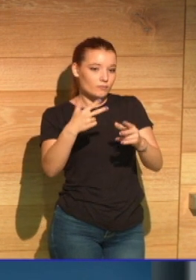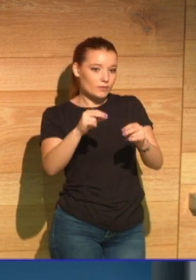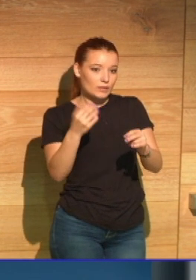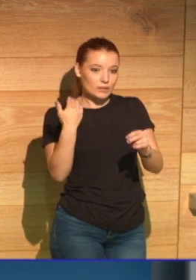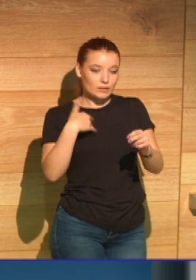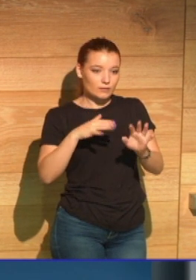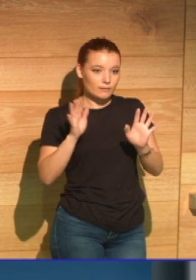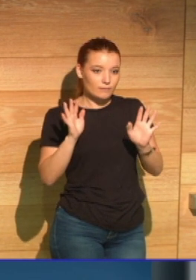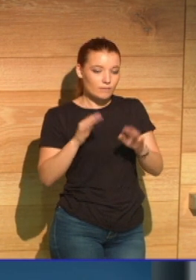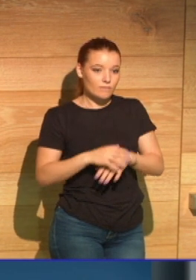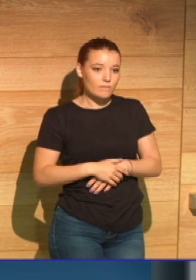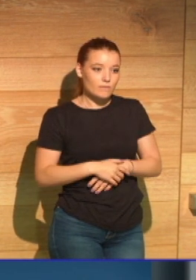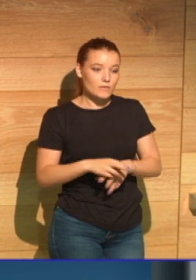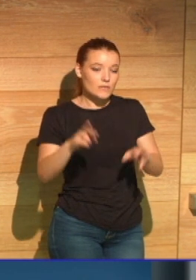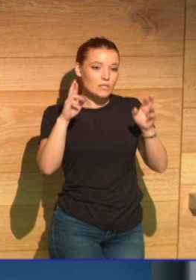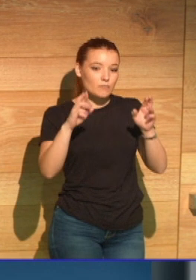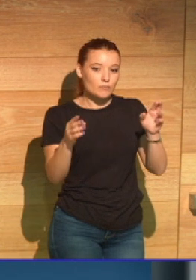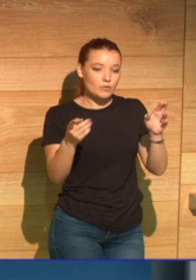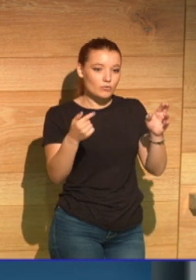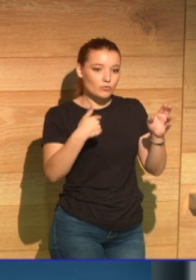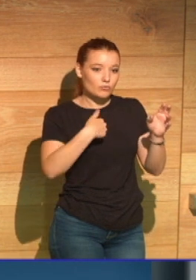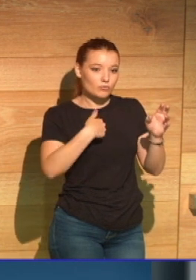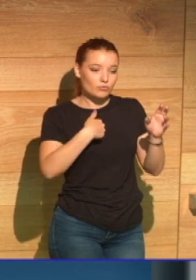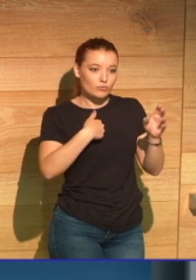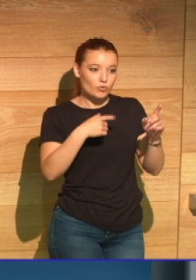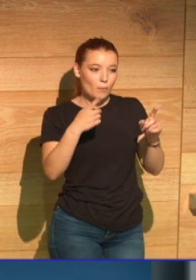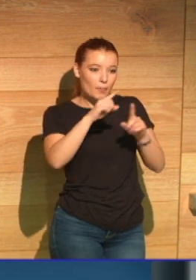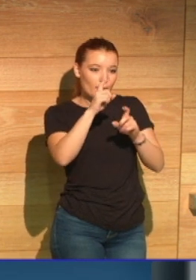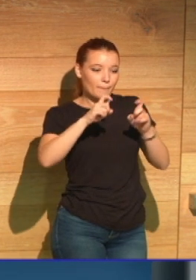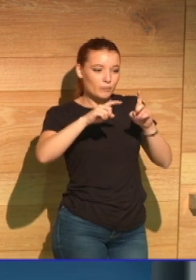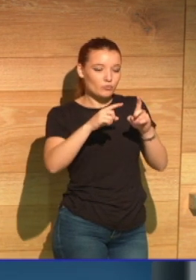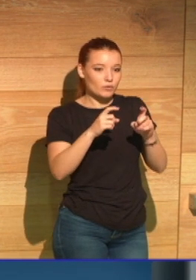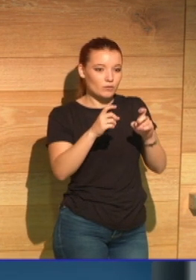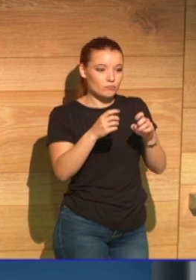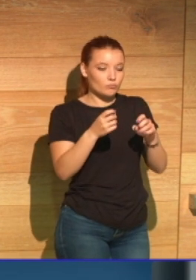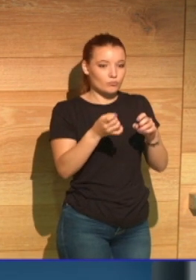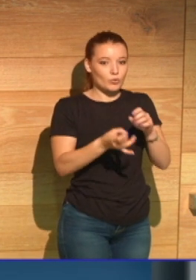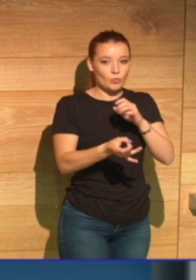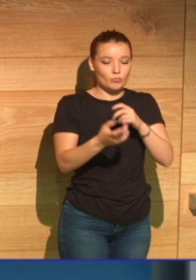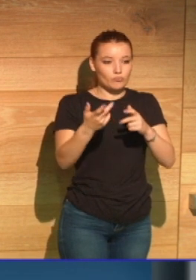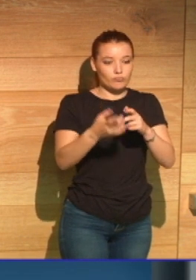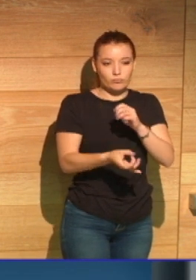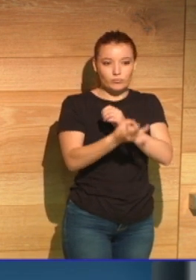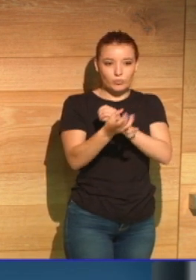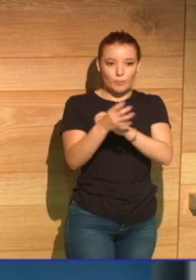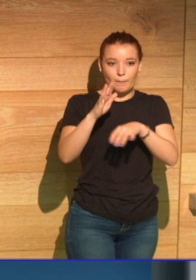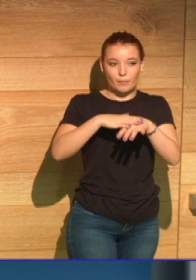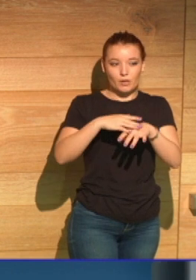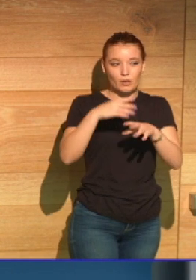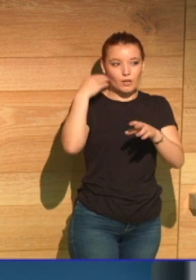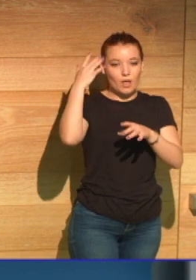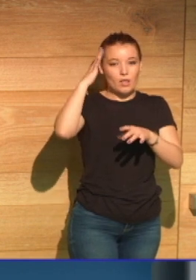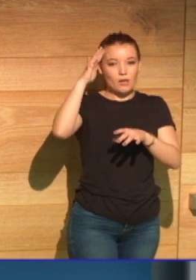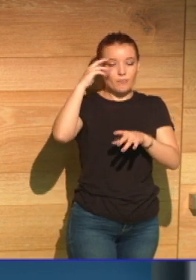con ustedes hoy. Espero que haya podido dejar una serie importante de preguntas y de posibilidades para reimaginar, posibilidades para